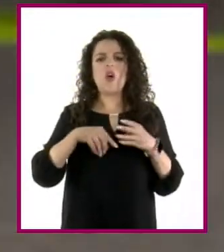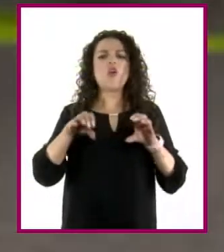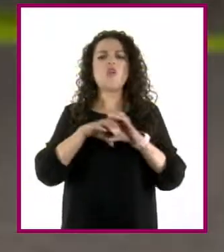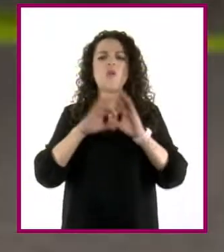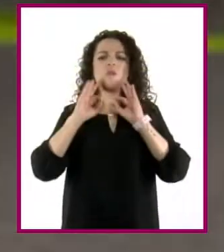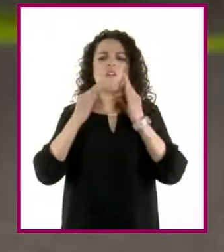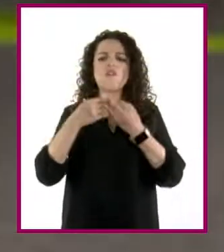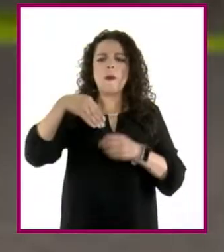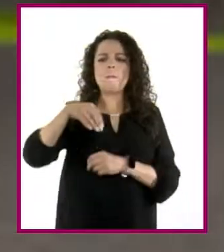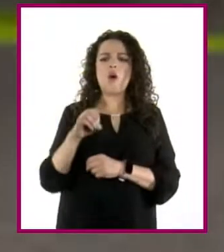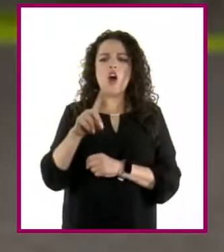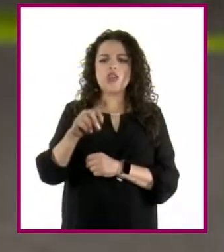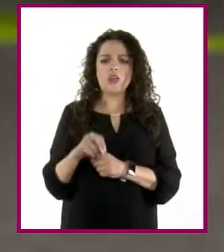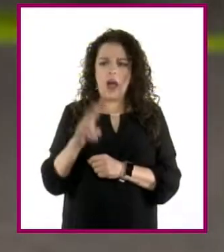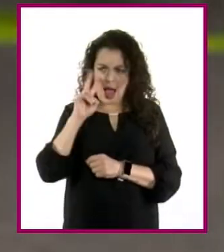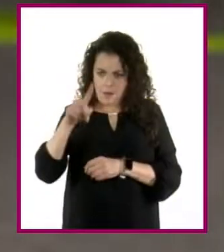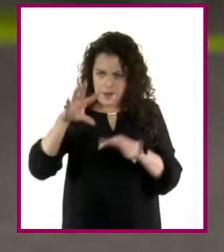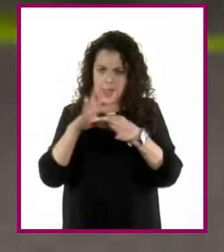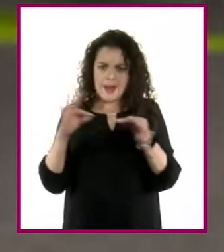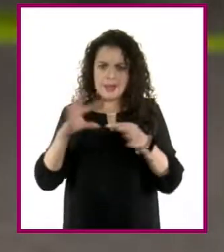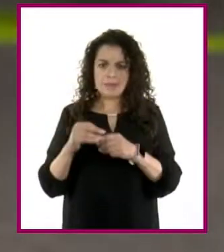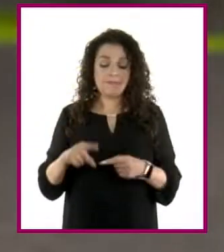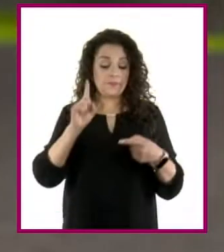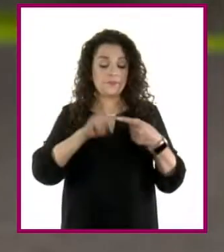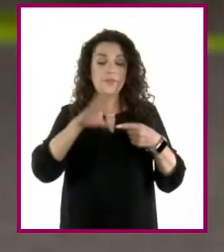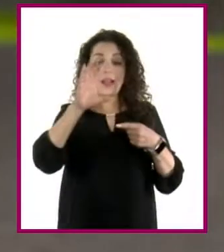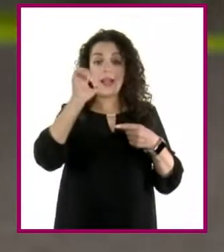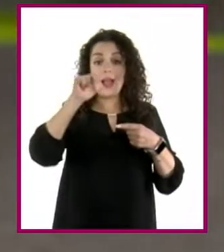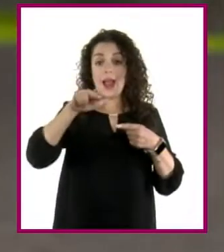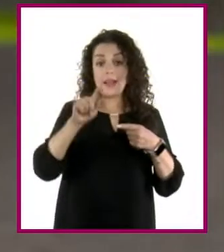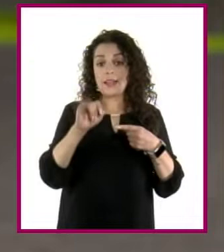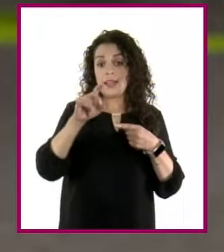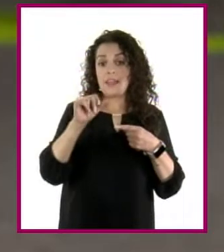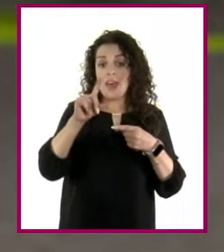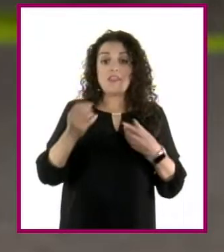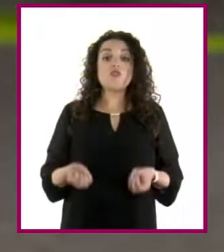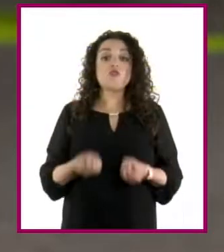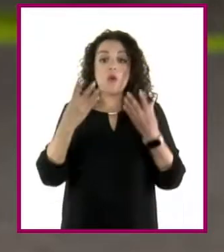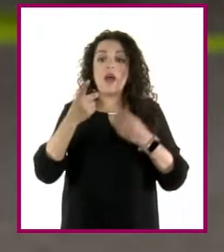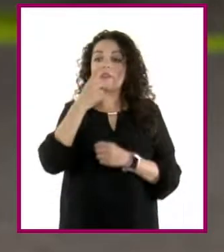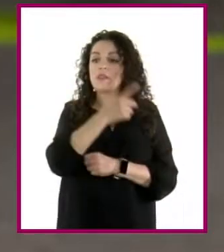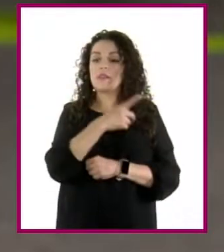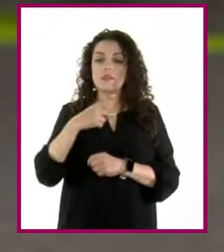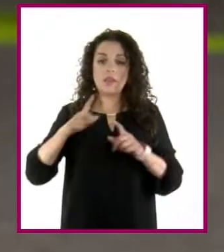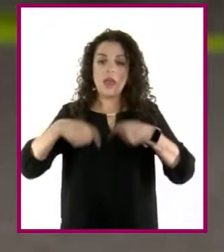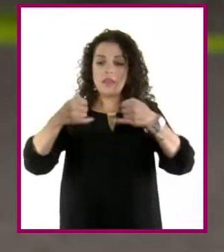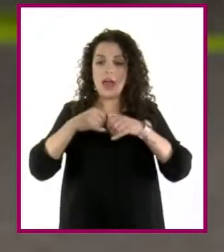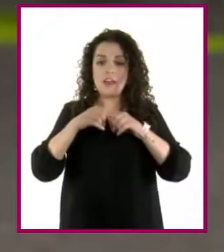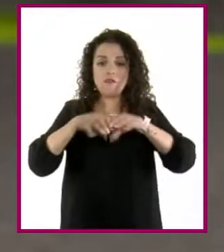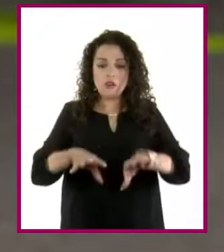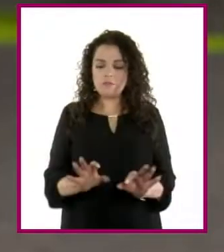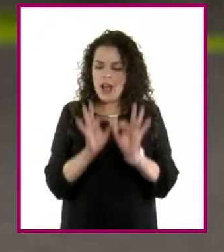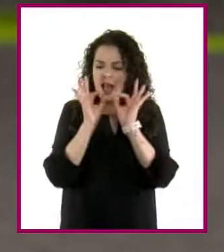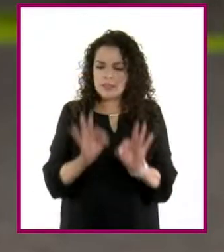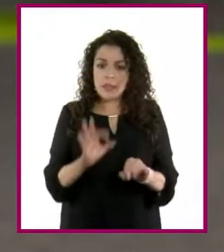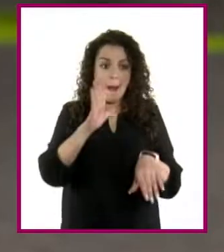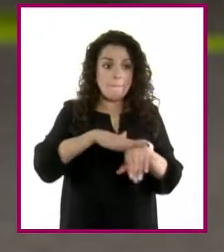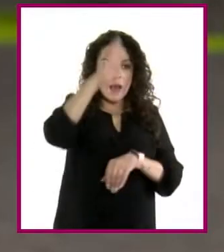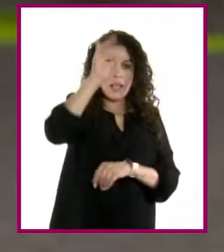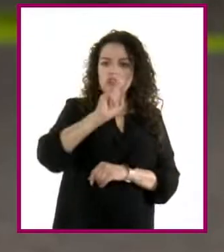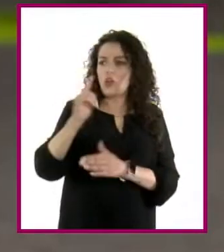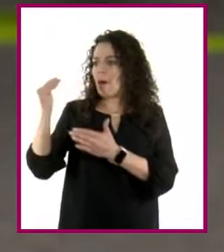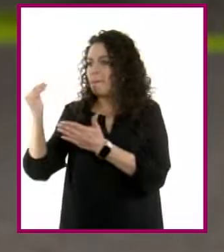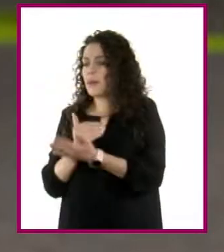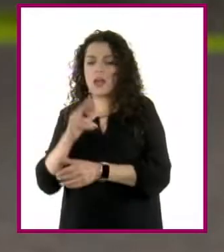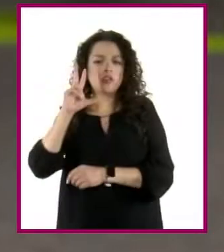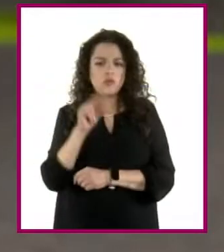mí. La máxima de cantidad dice que debes dar la información que se requiera, ni más ni menos. Si te piden un ejemplo